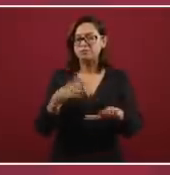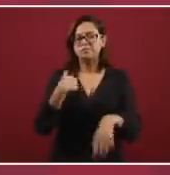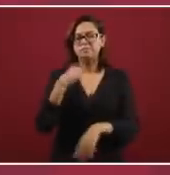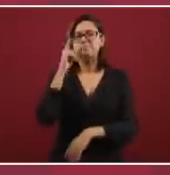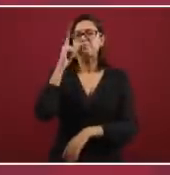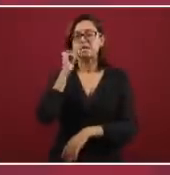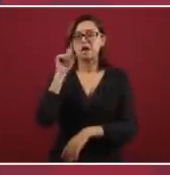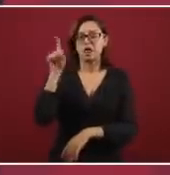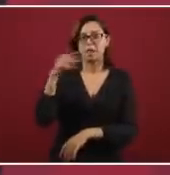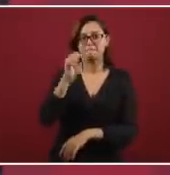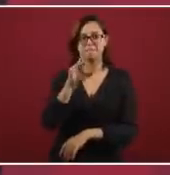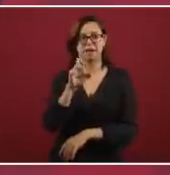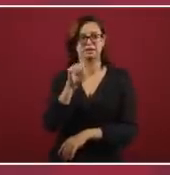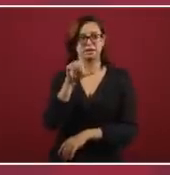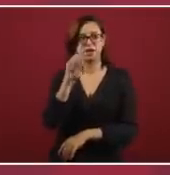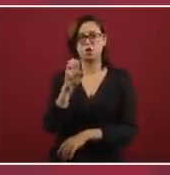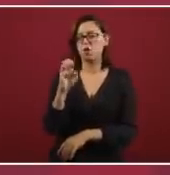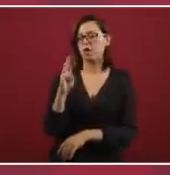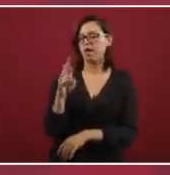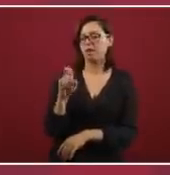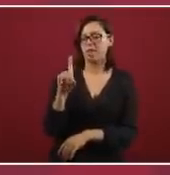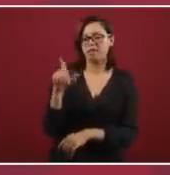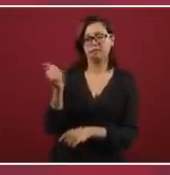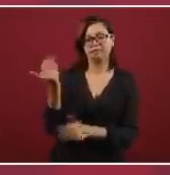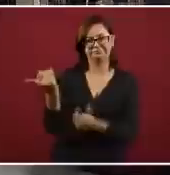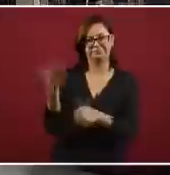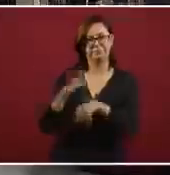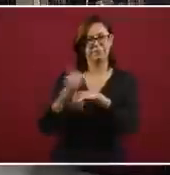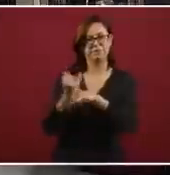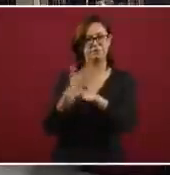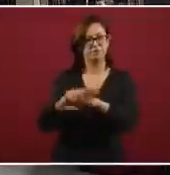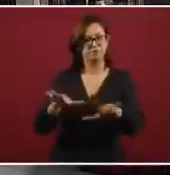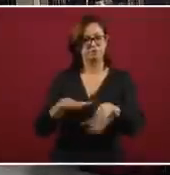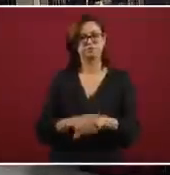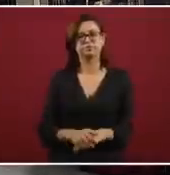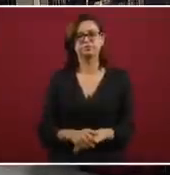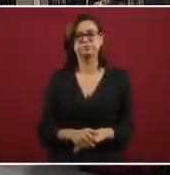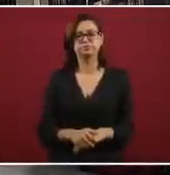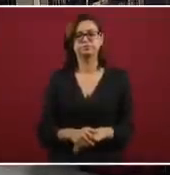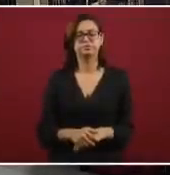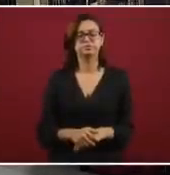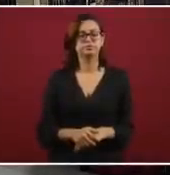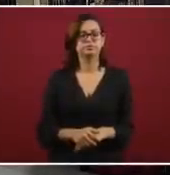Ebrard que nos informe sobre este tema. También, bueno, preguntarle